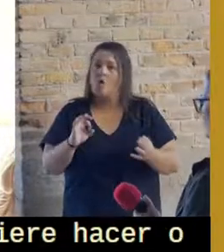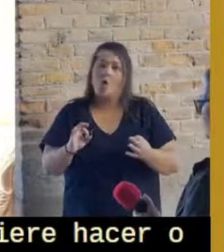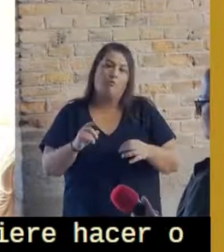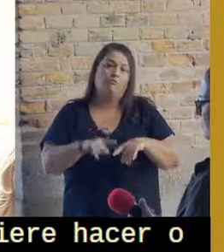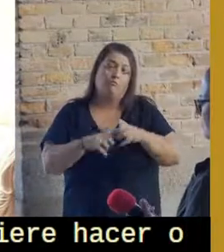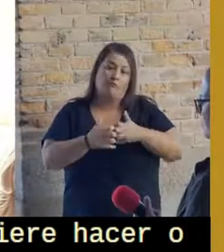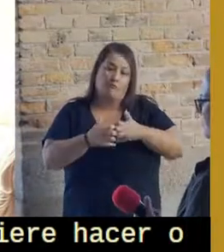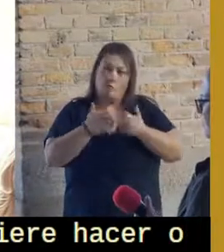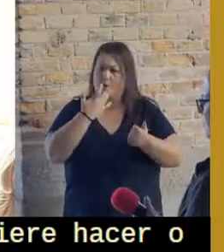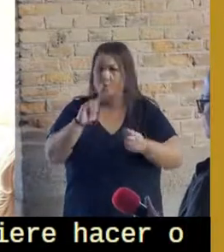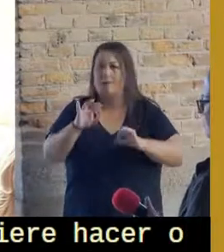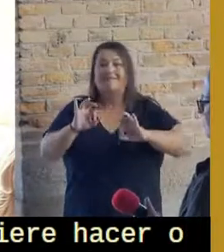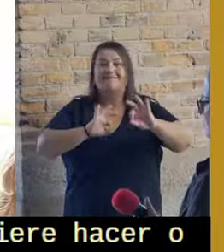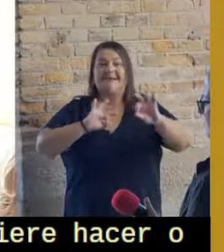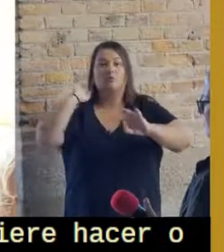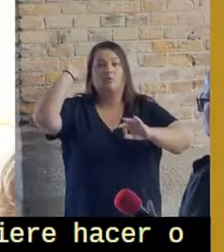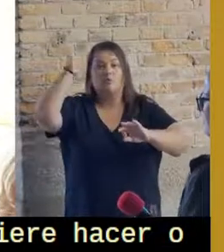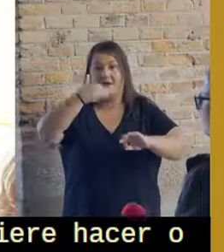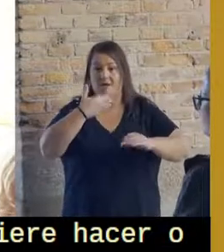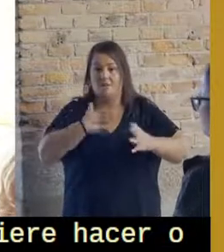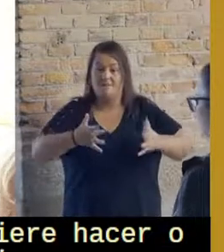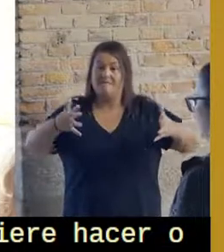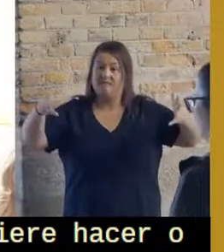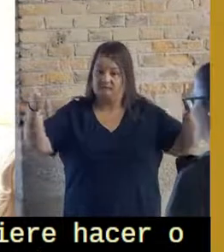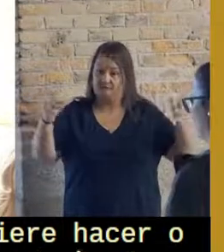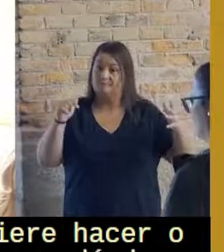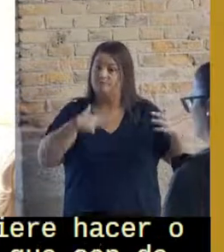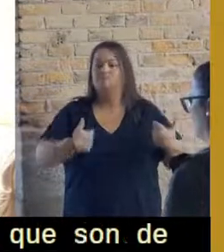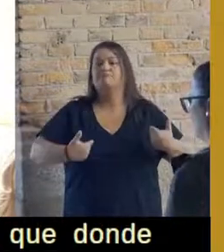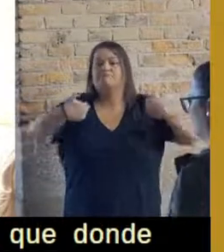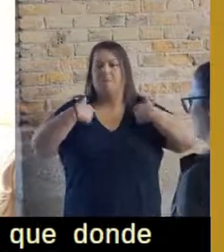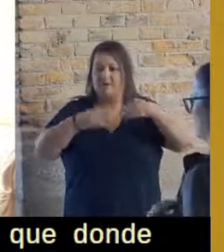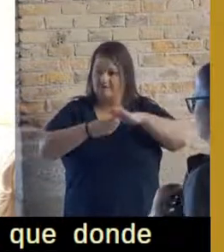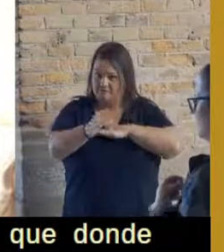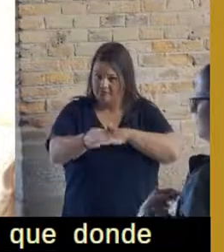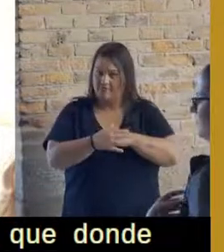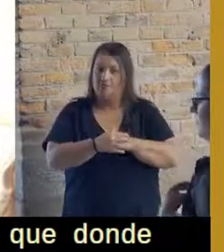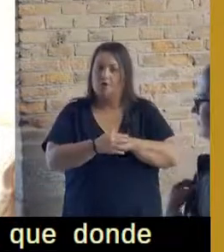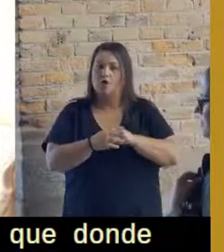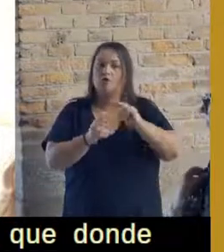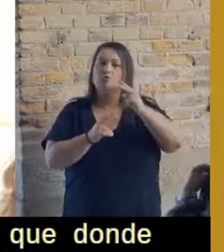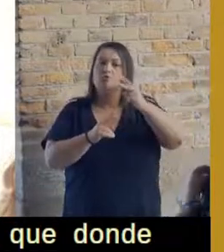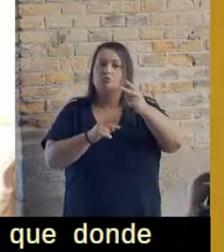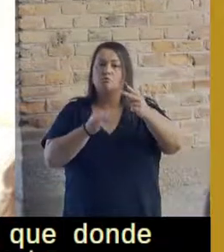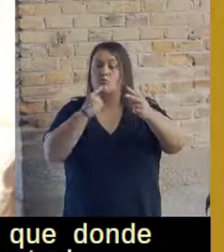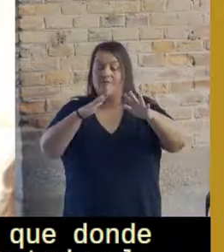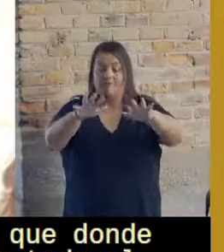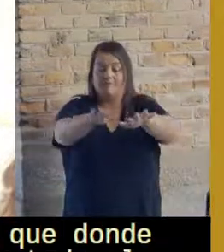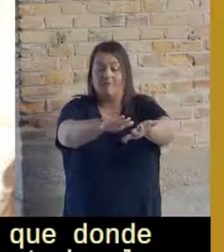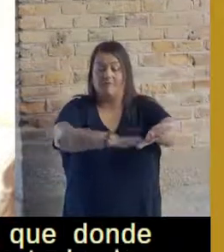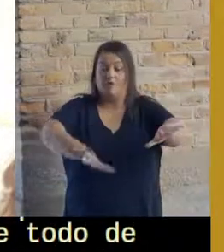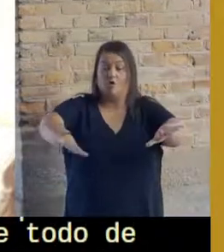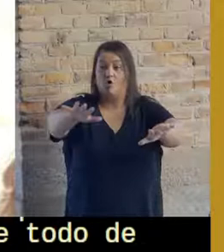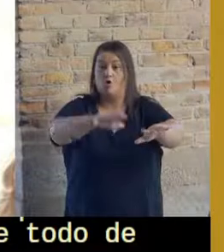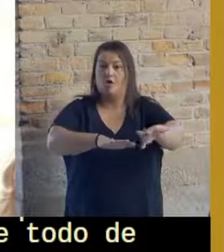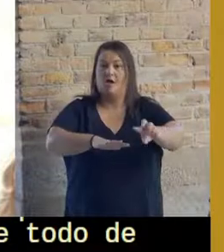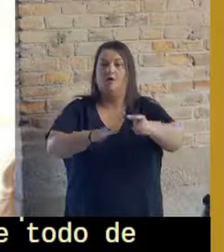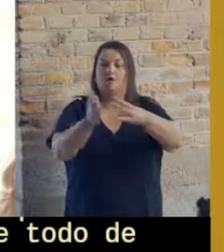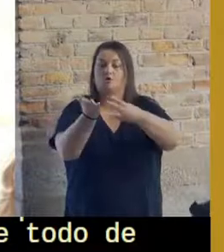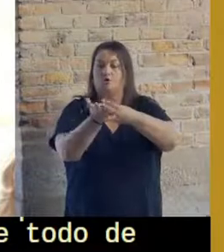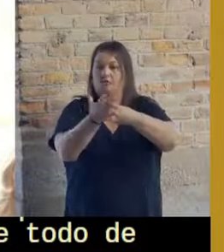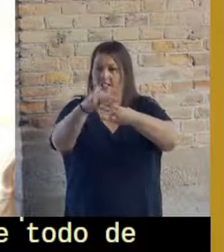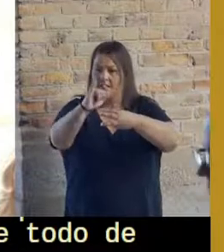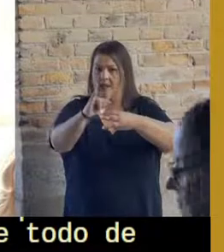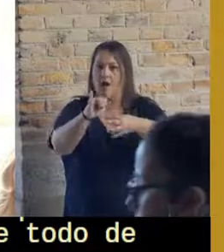funcional por ejemplo en el teatro Romano está de Mérida donde nos encargamos de la accesibilidad hay dos tercios de todo el de tod de todas las gradas